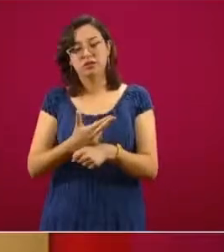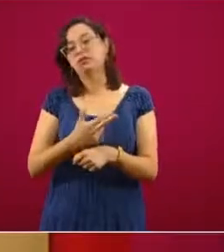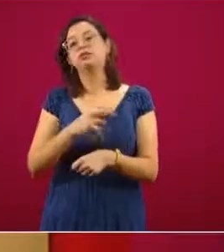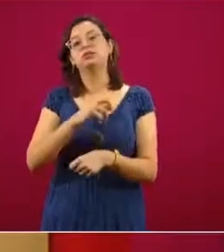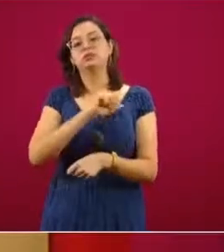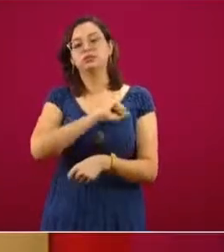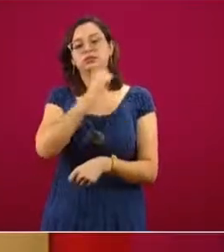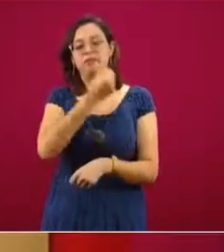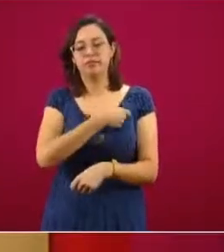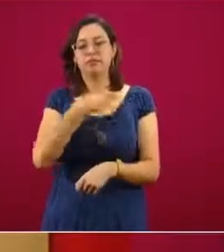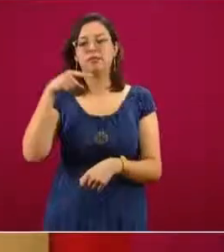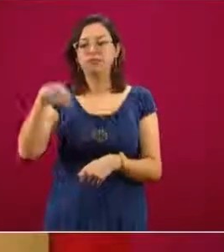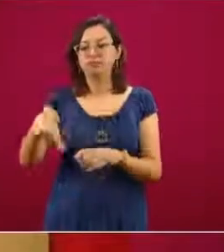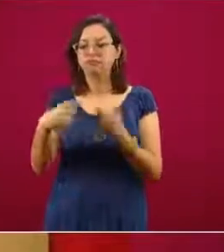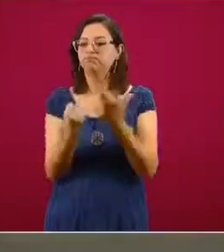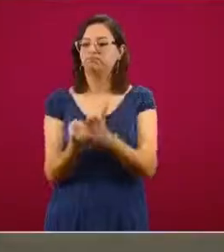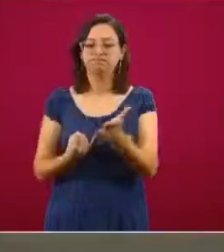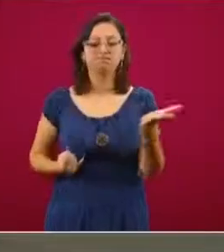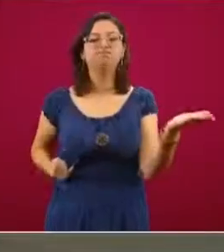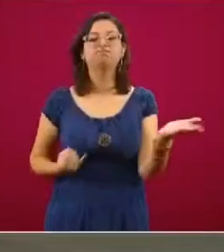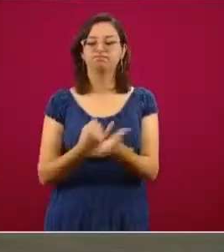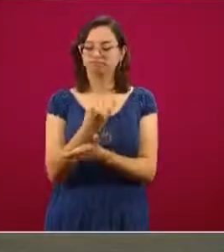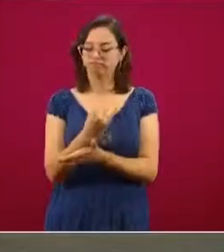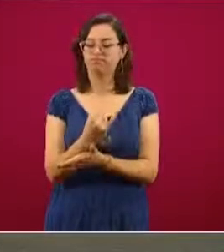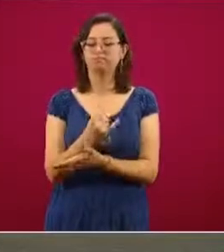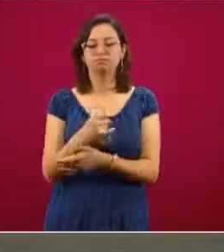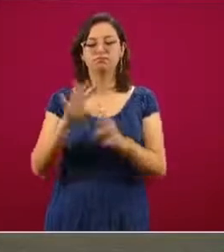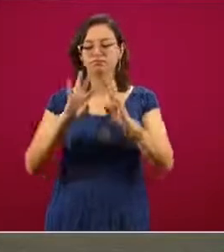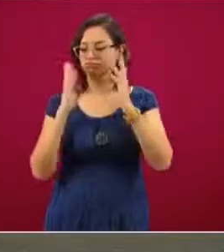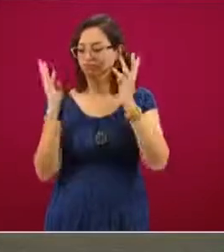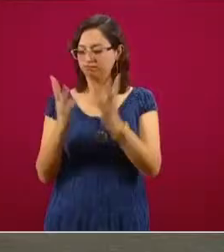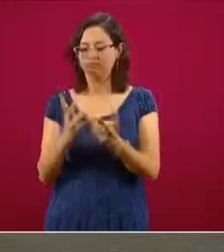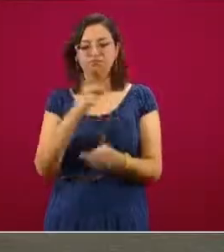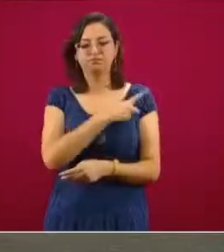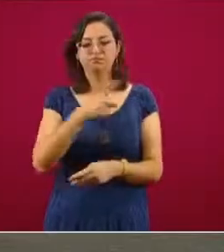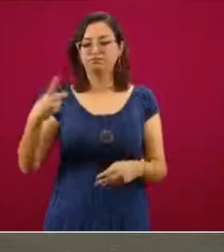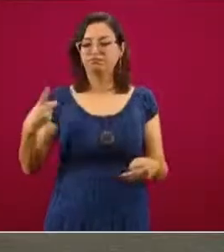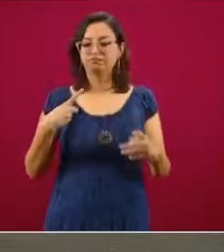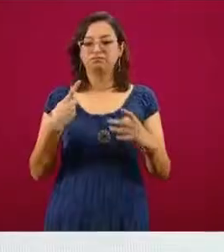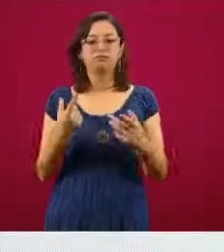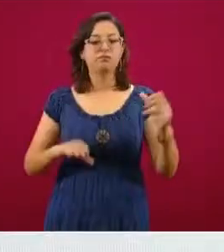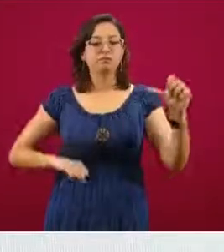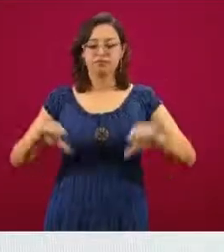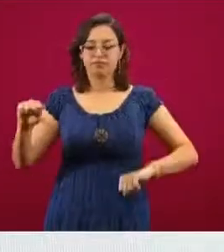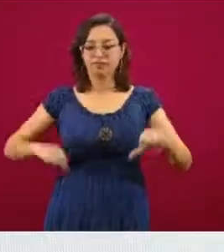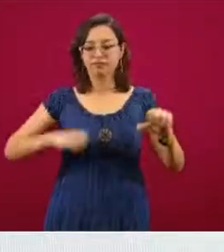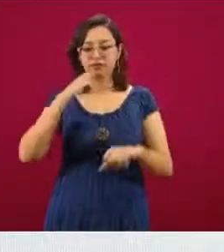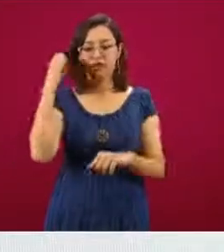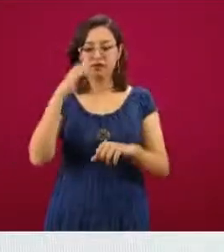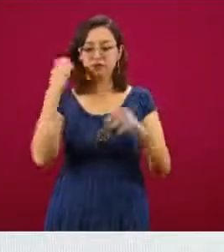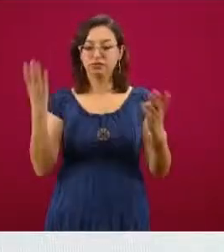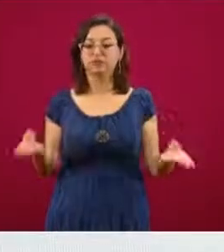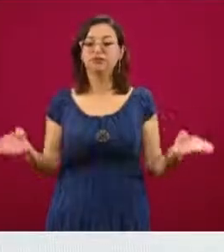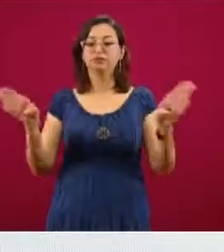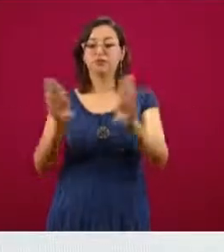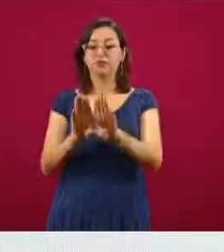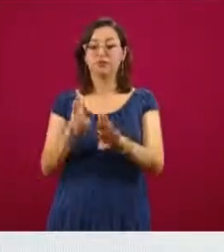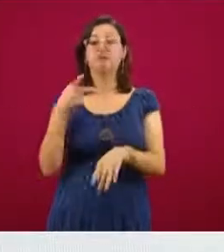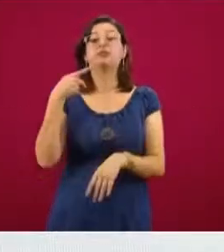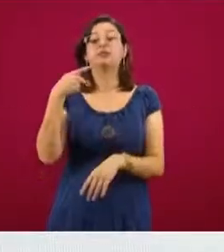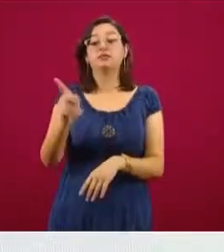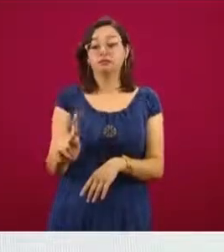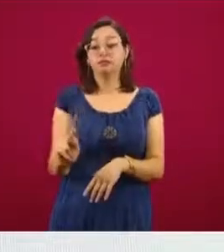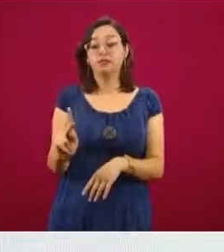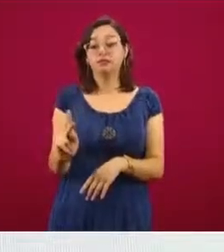en esa sesión determinó este Consejo Nacional Educativo la suspensión de las actividades escolares. Pero en su momento